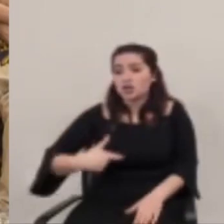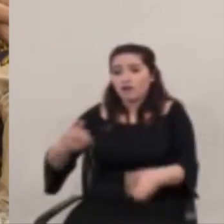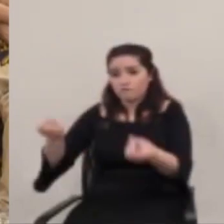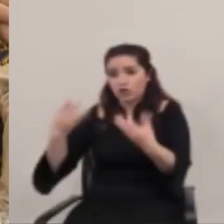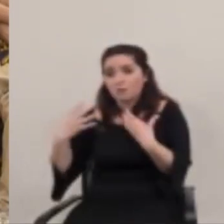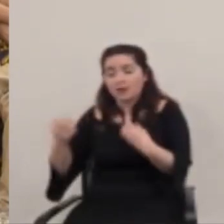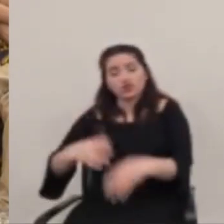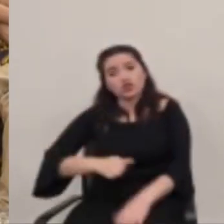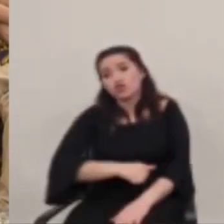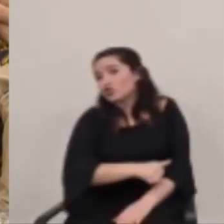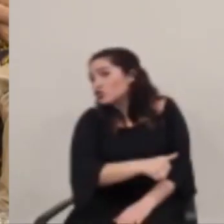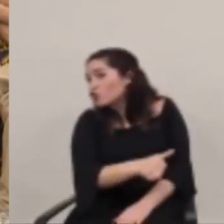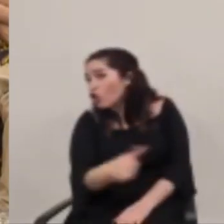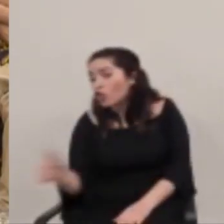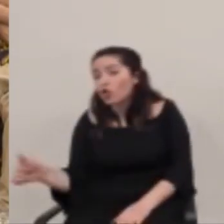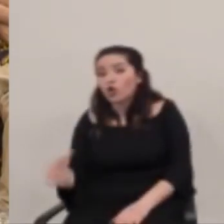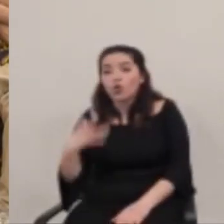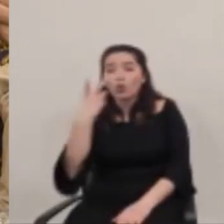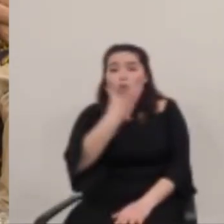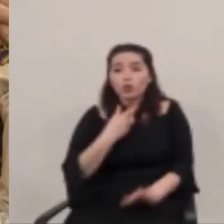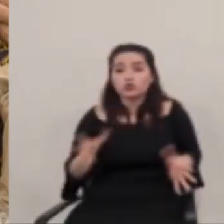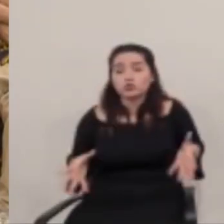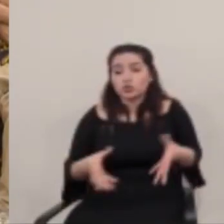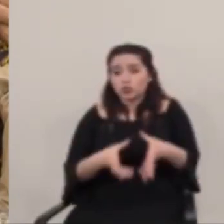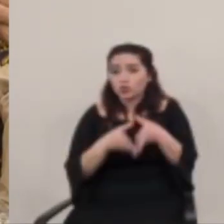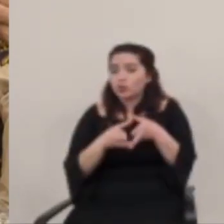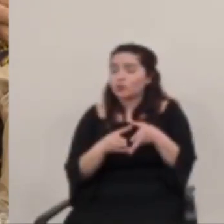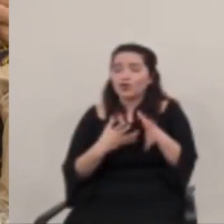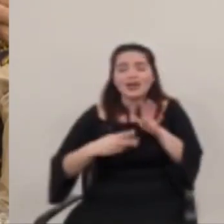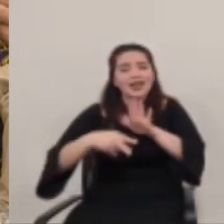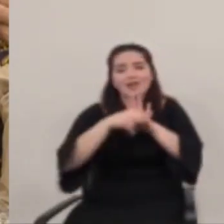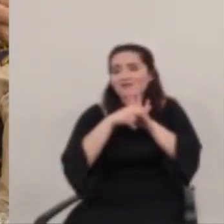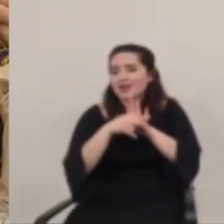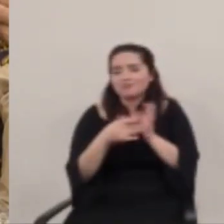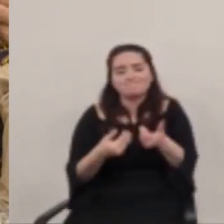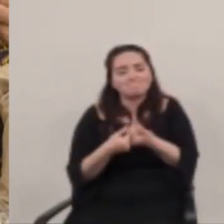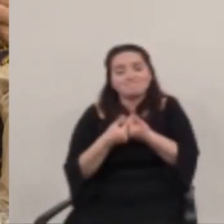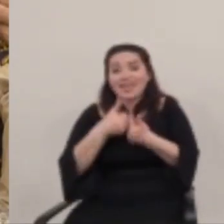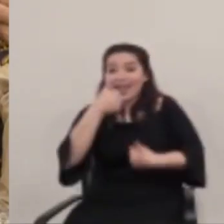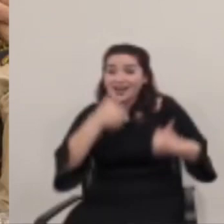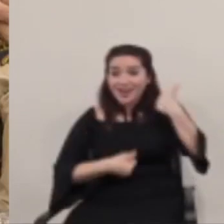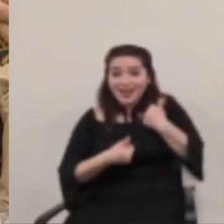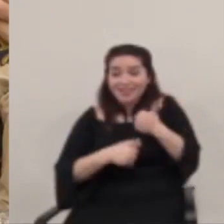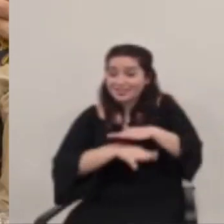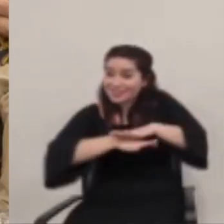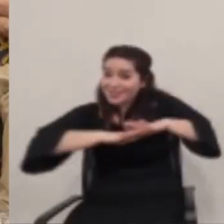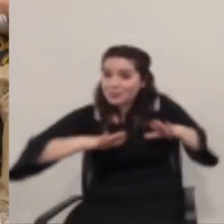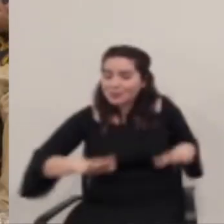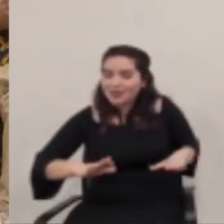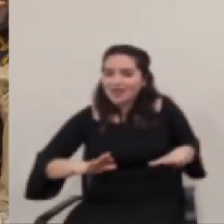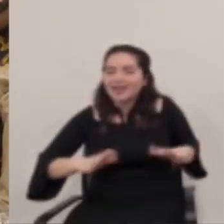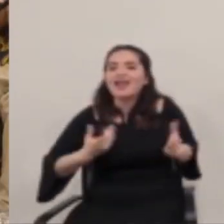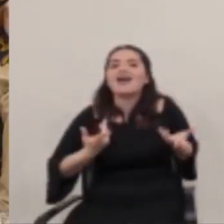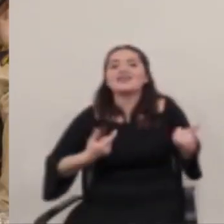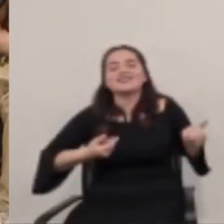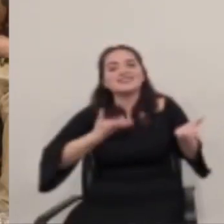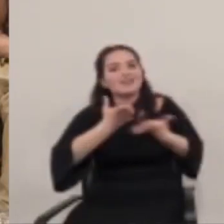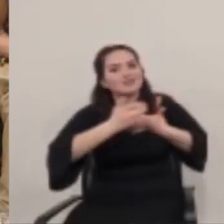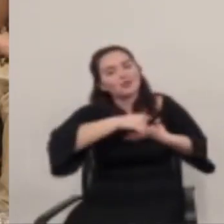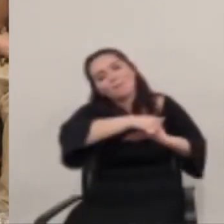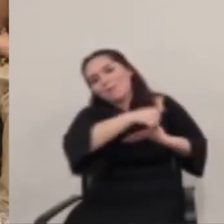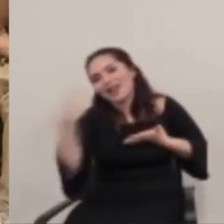él y todos en el curso, nivel, como se llame, salga de su carrera con una formación al servicio de todas y